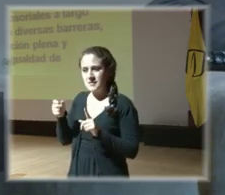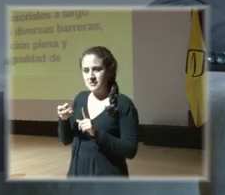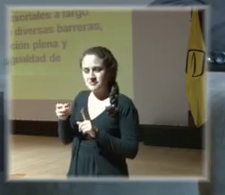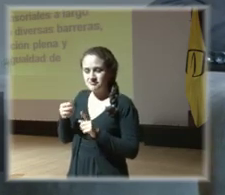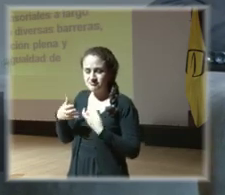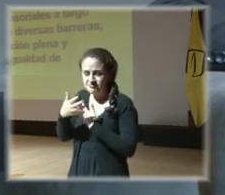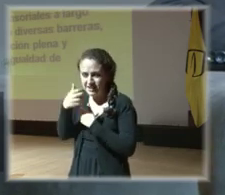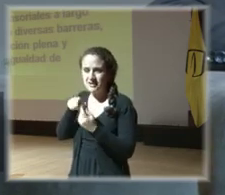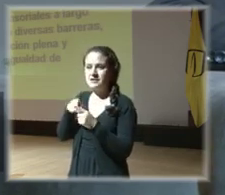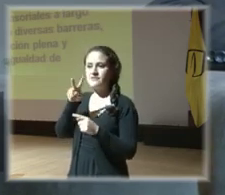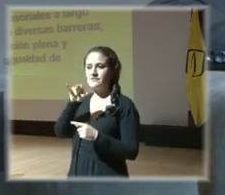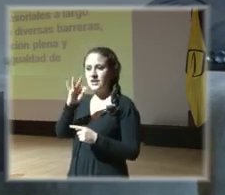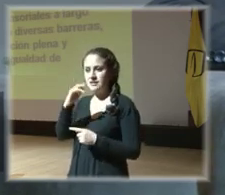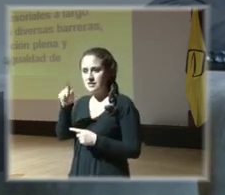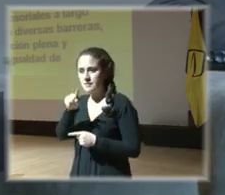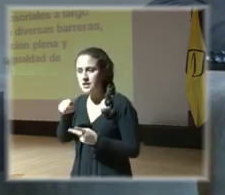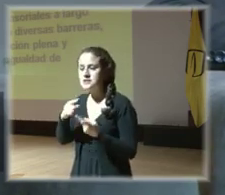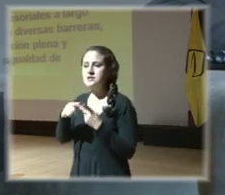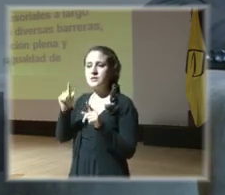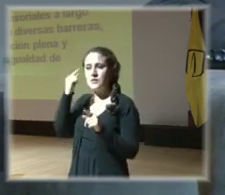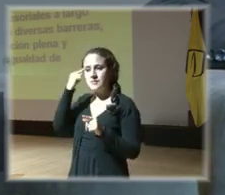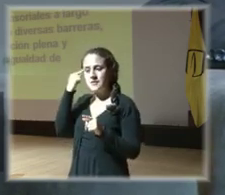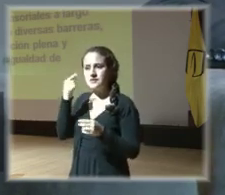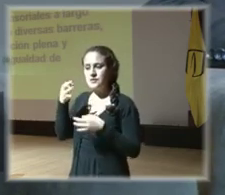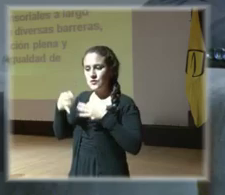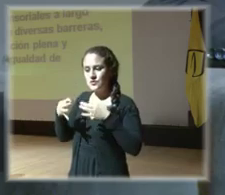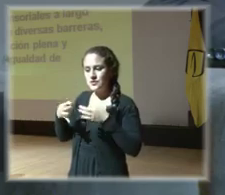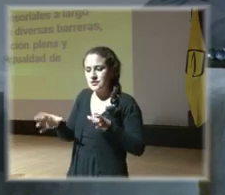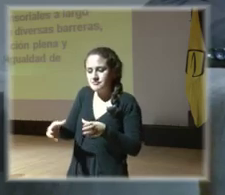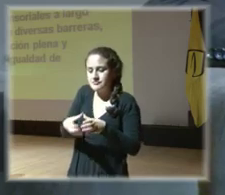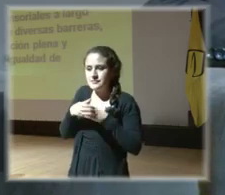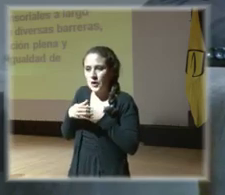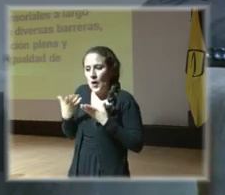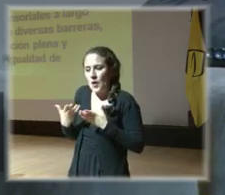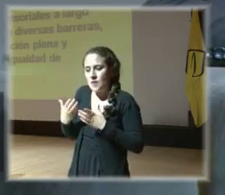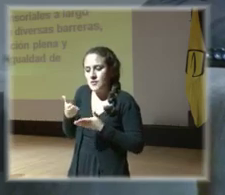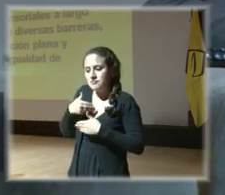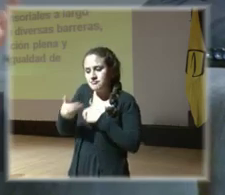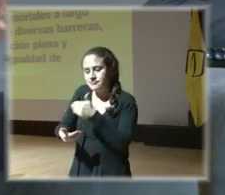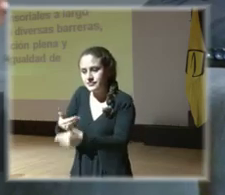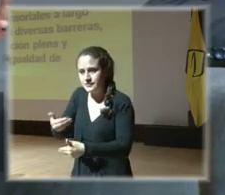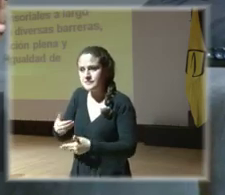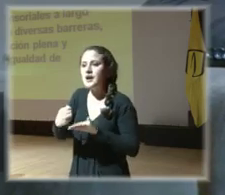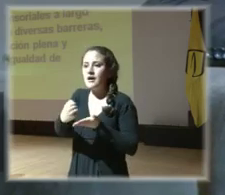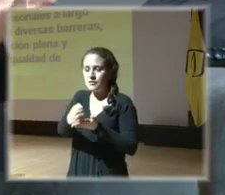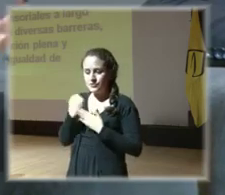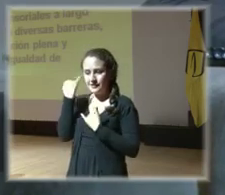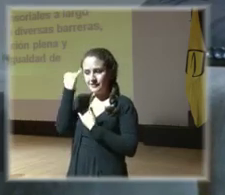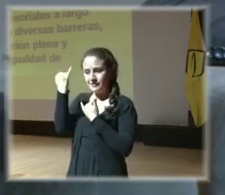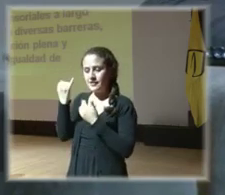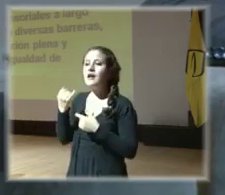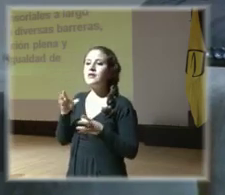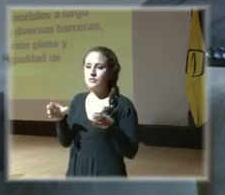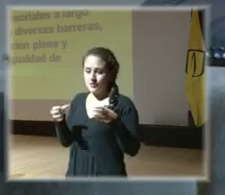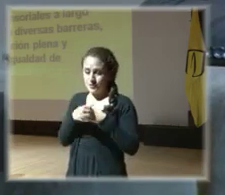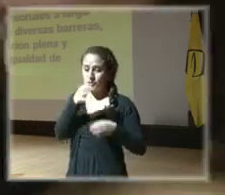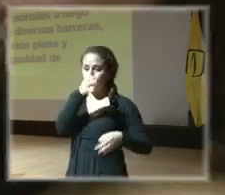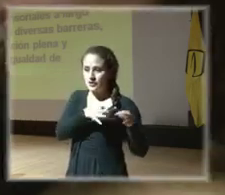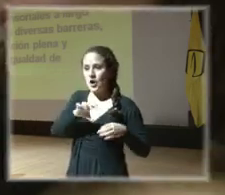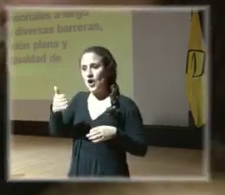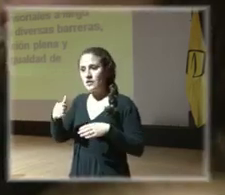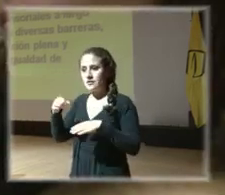Ministerio de Justicia, se están cuestionando cómo empezar a caminar en este nueva ruta. Entonces creo que también desde la rama judicial y